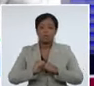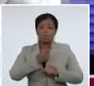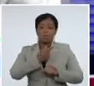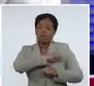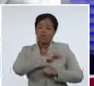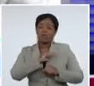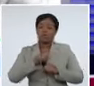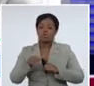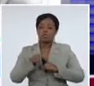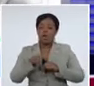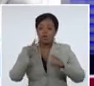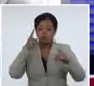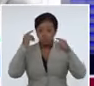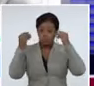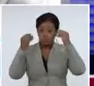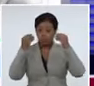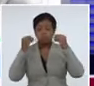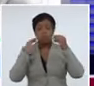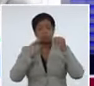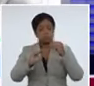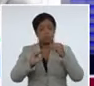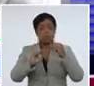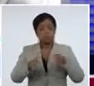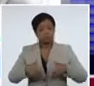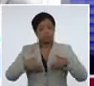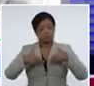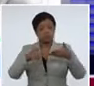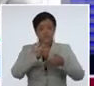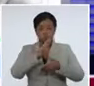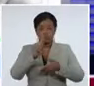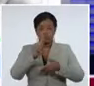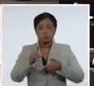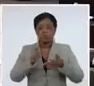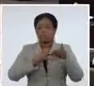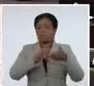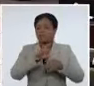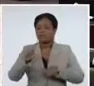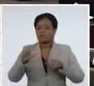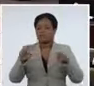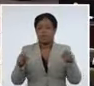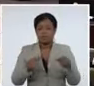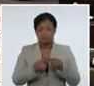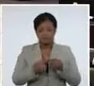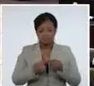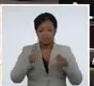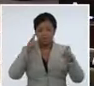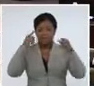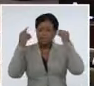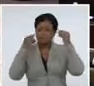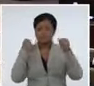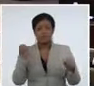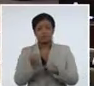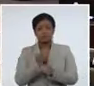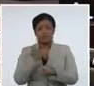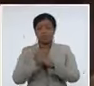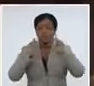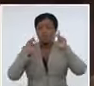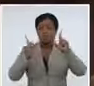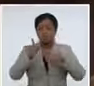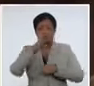debate del segundo pleno del Comité Central del Partido Comunista de Cuba. Ha analizado el trabajo político,